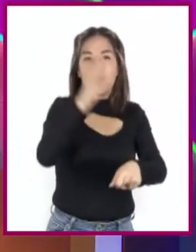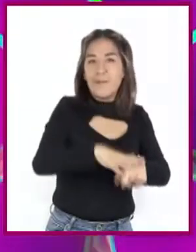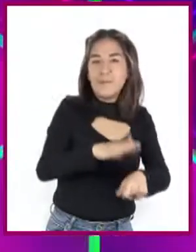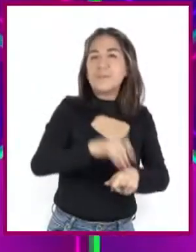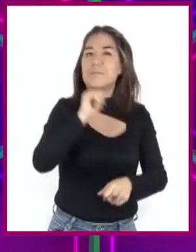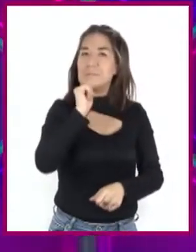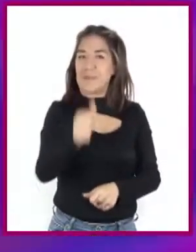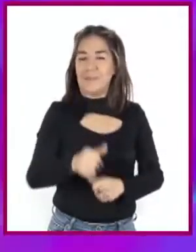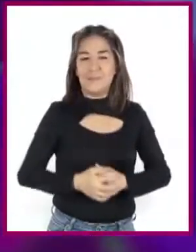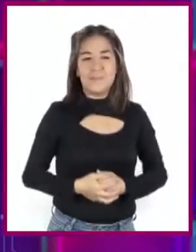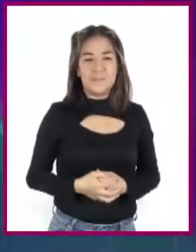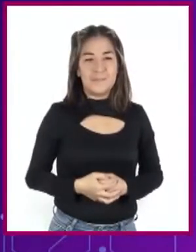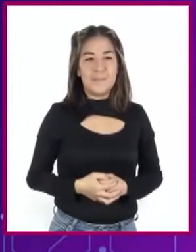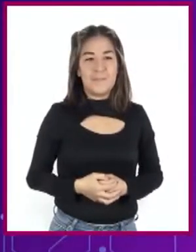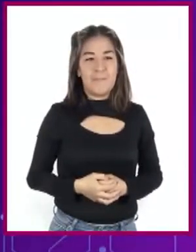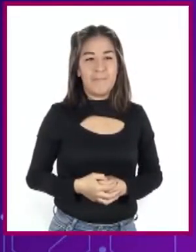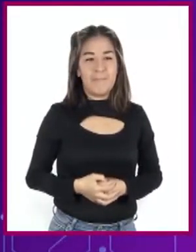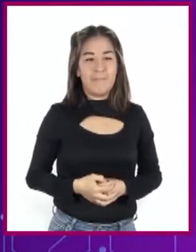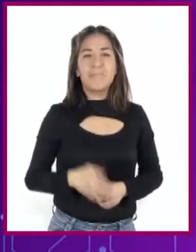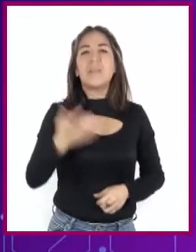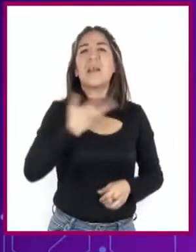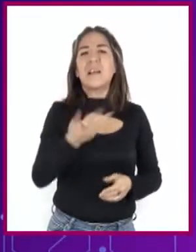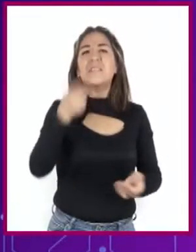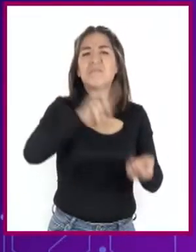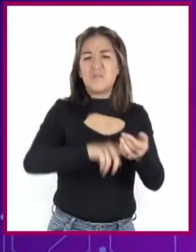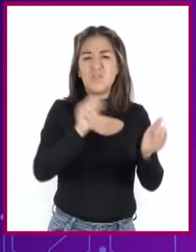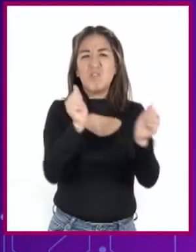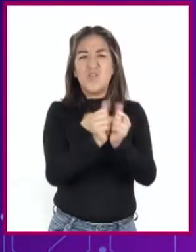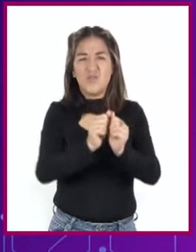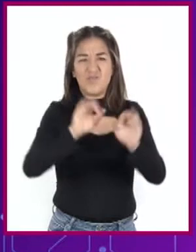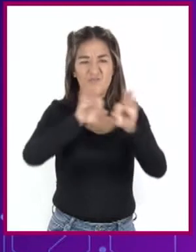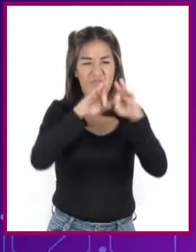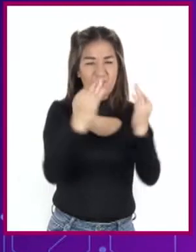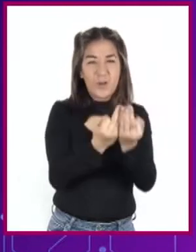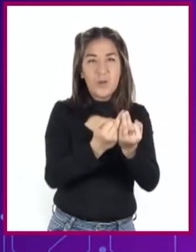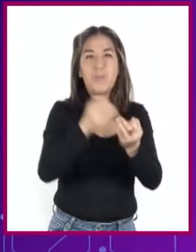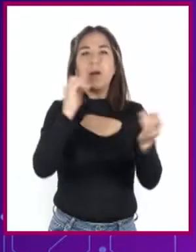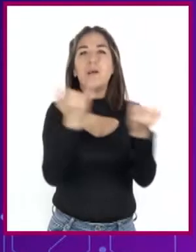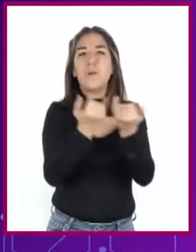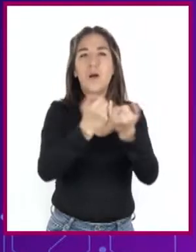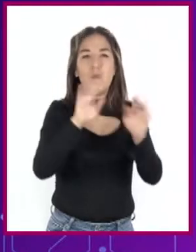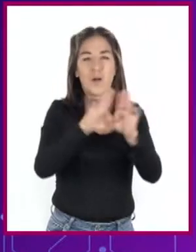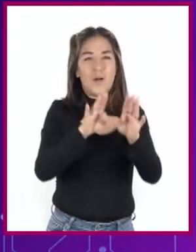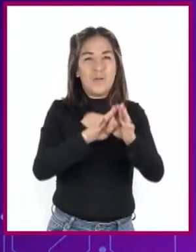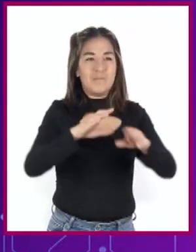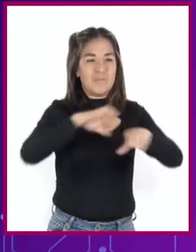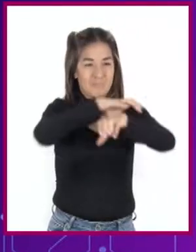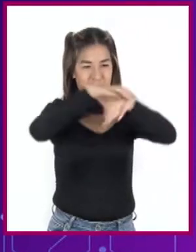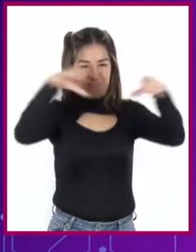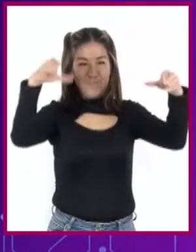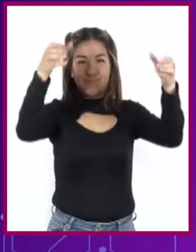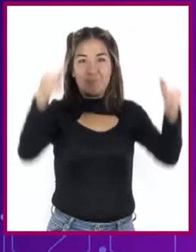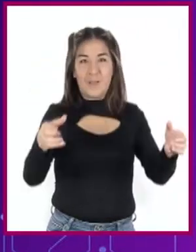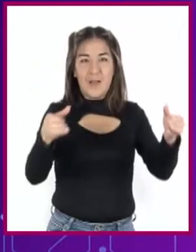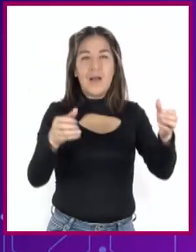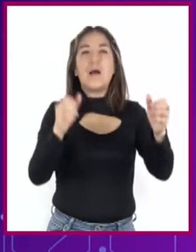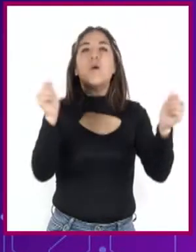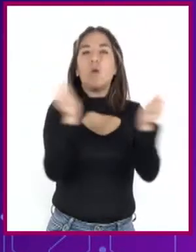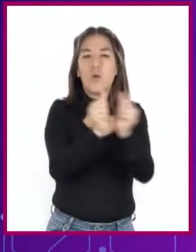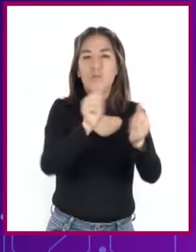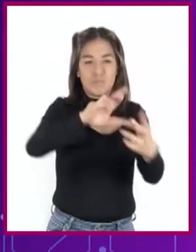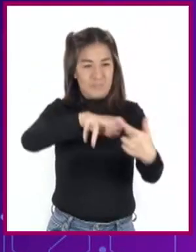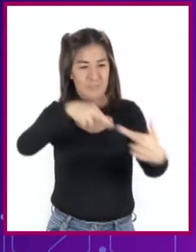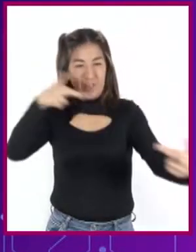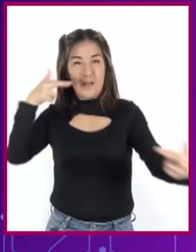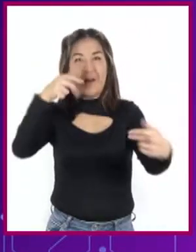anterioridad. Se trataba de unas estructuras provistas de brazos móviles que mediante cuerdas y poleas